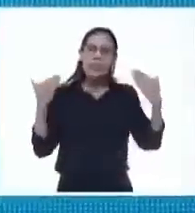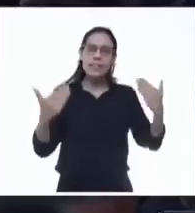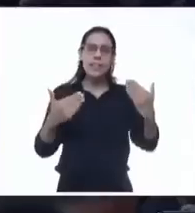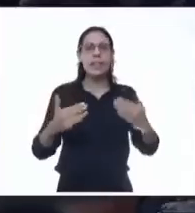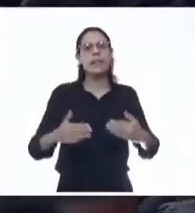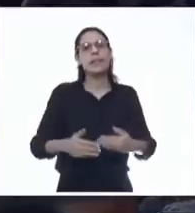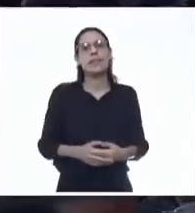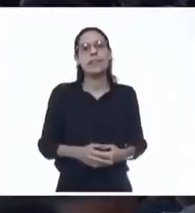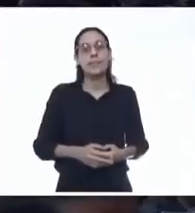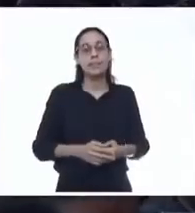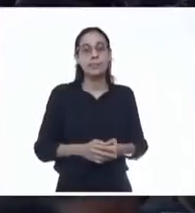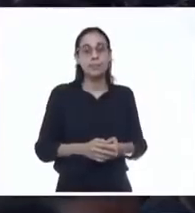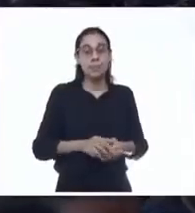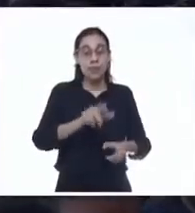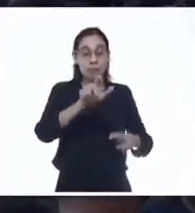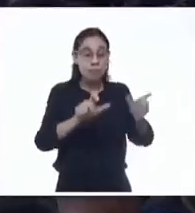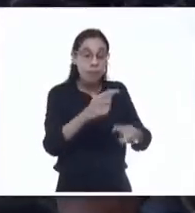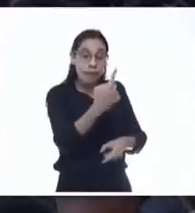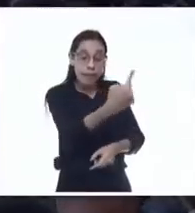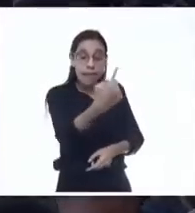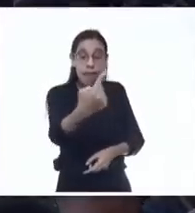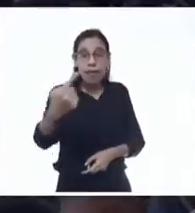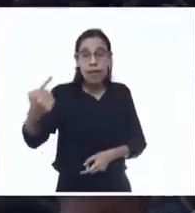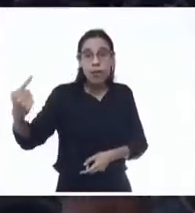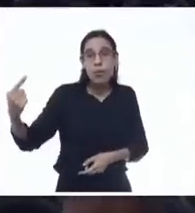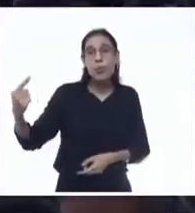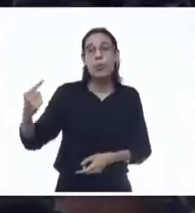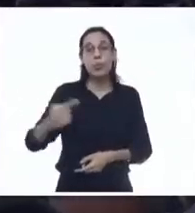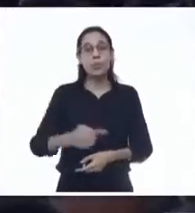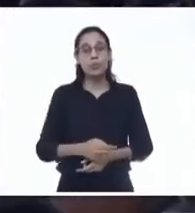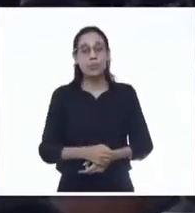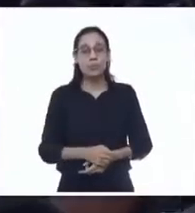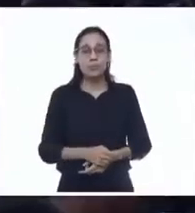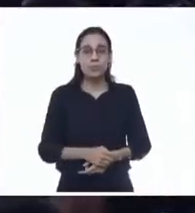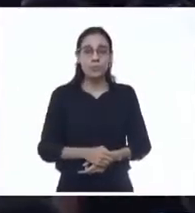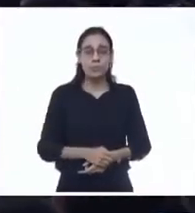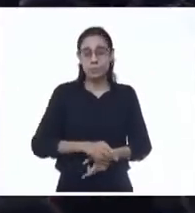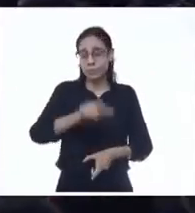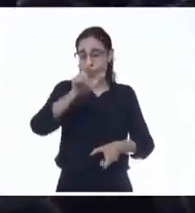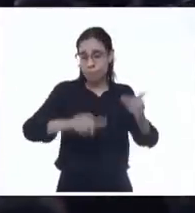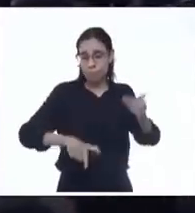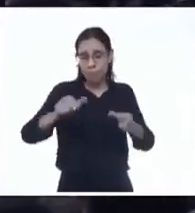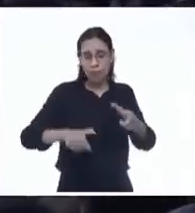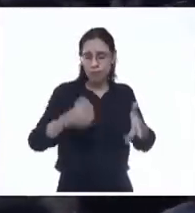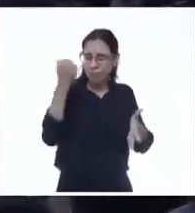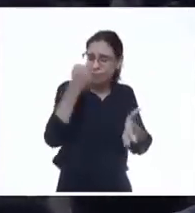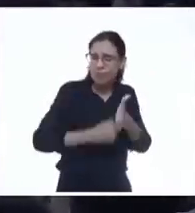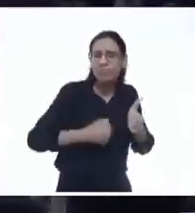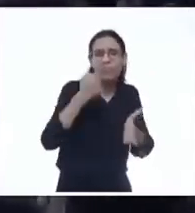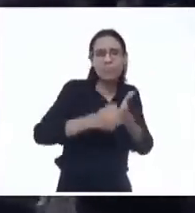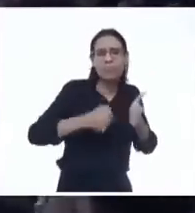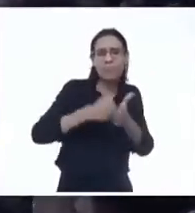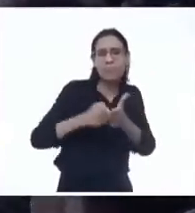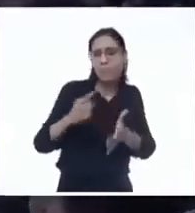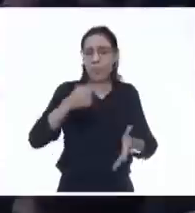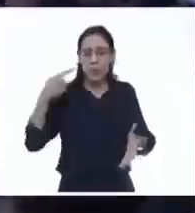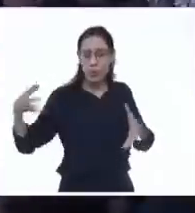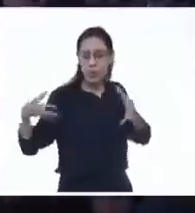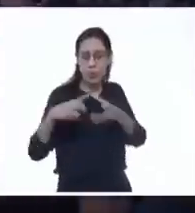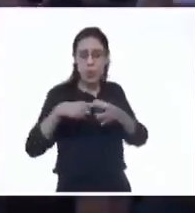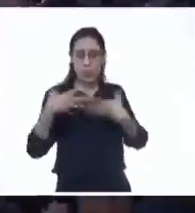a cada uno de nuestros militantes, de nuestros simpatizantes.